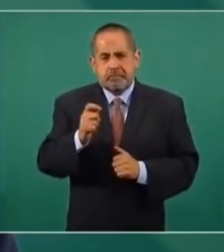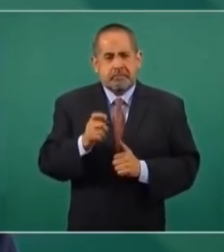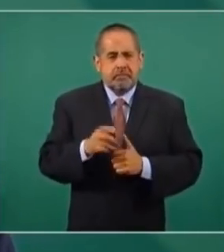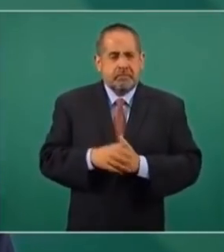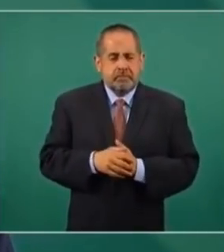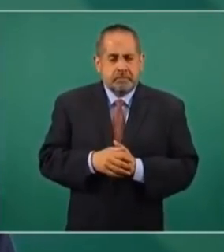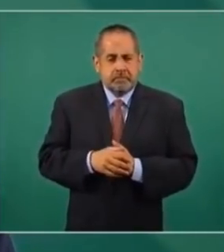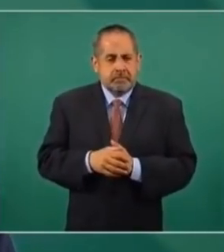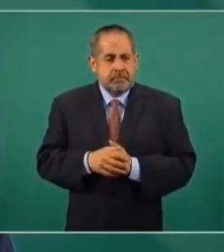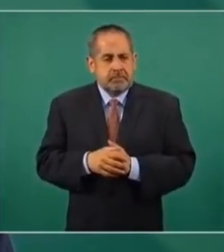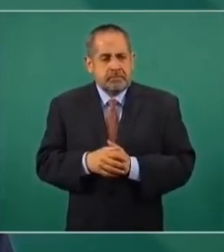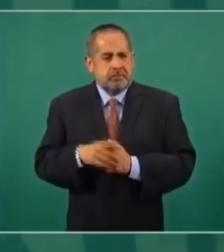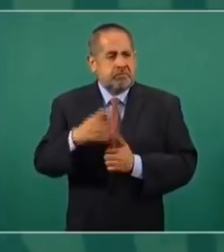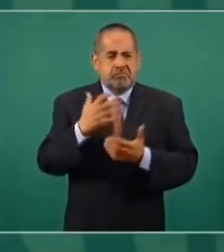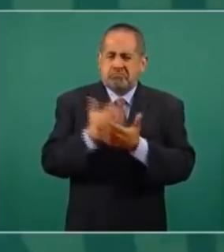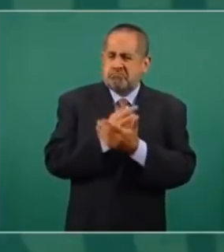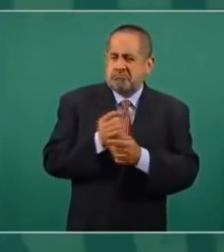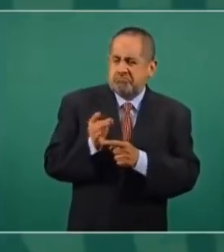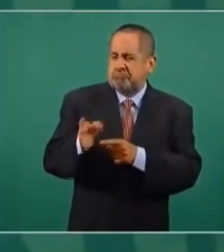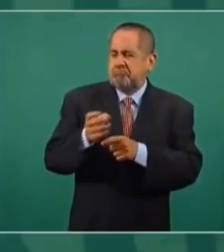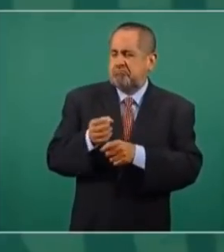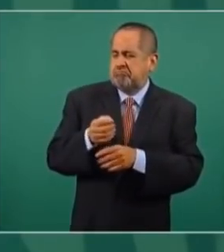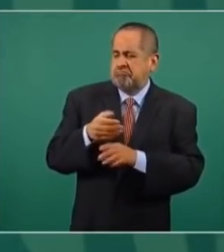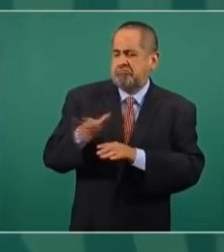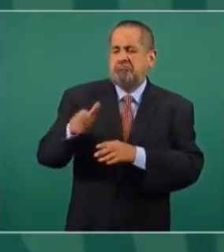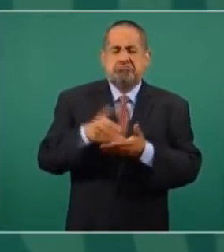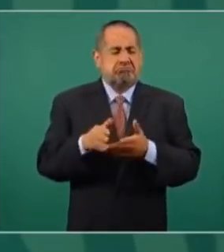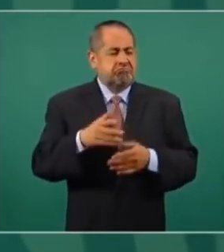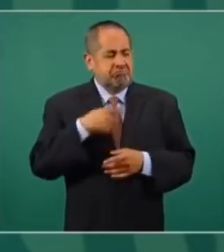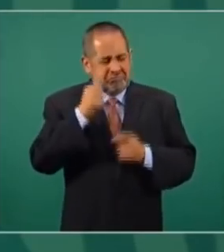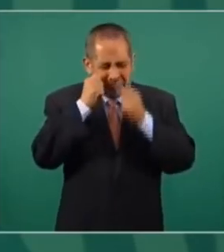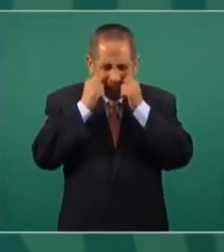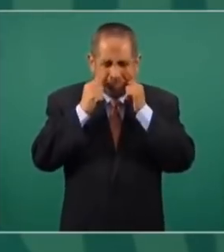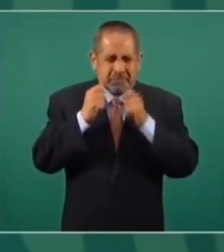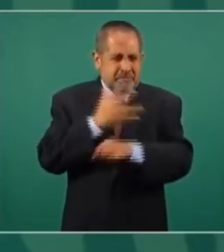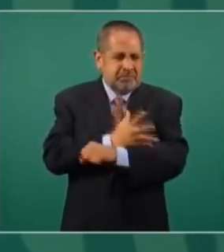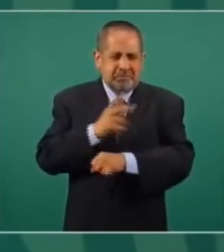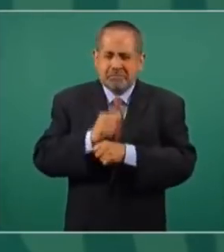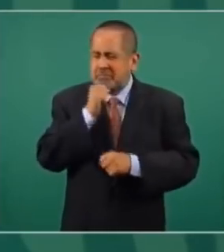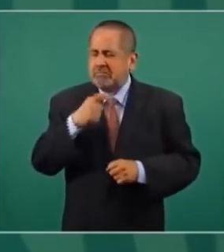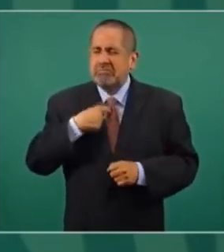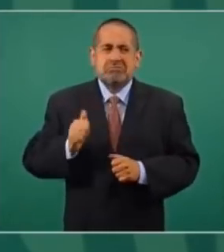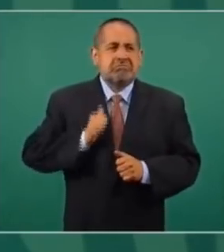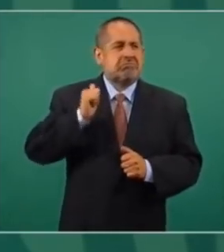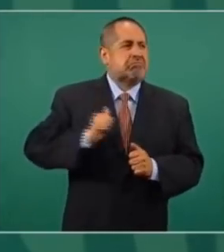el triunfar a toda costa, sin escrúpulos morales de ninguna índole,